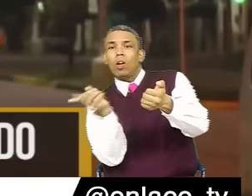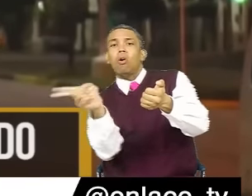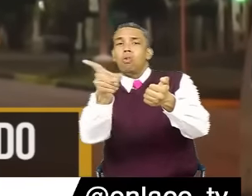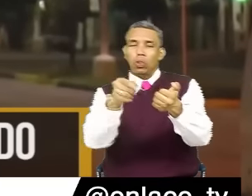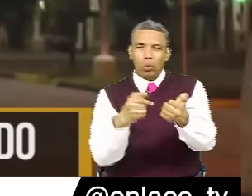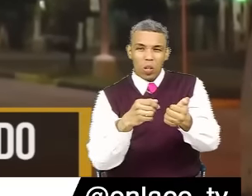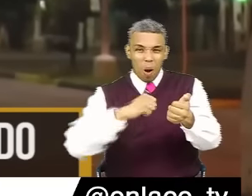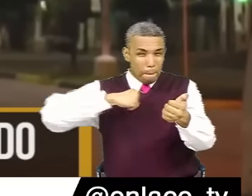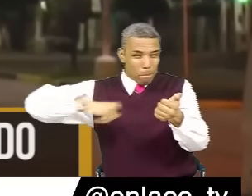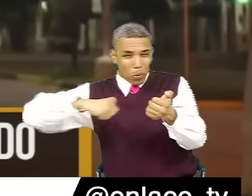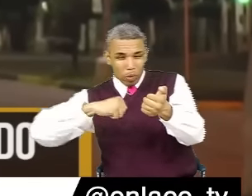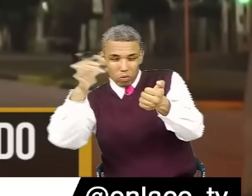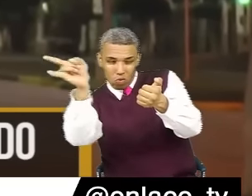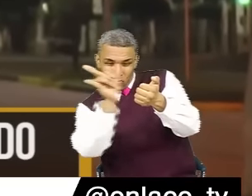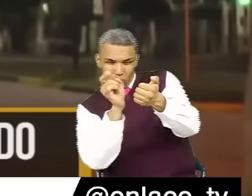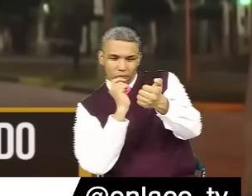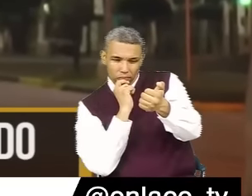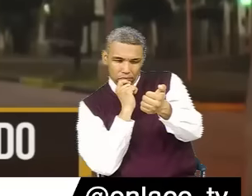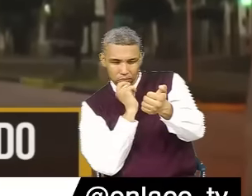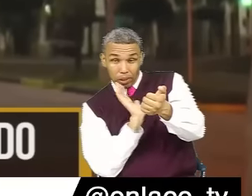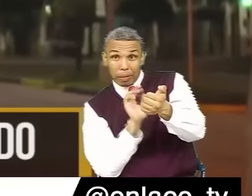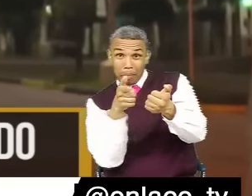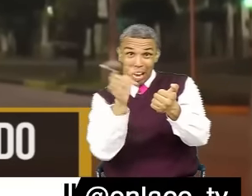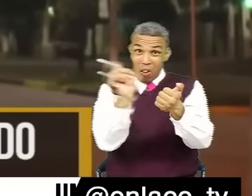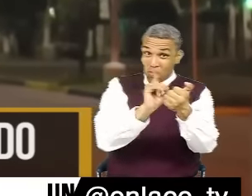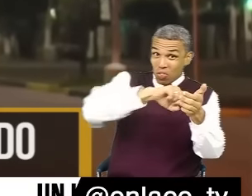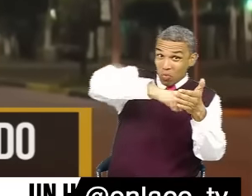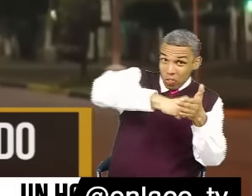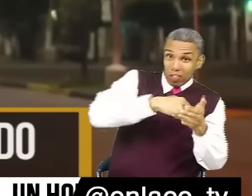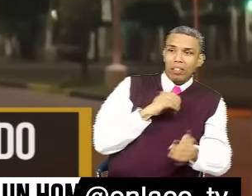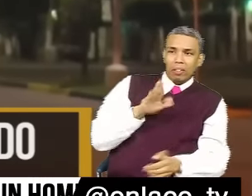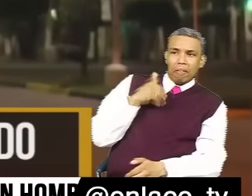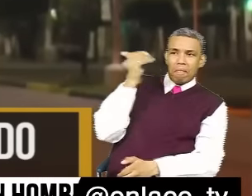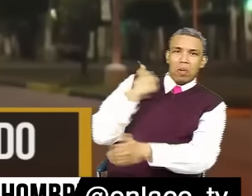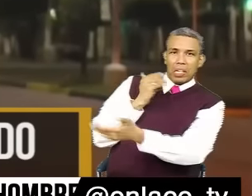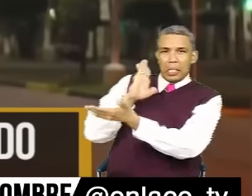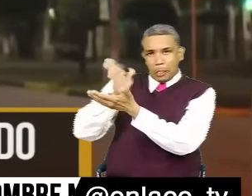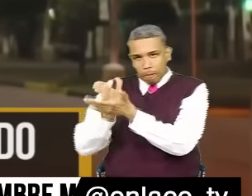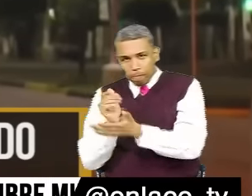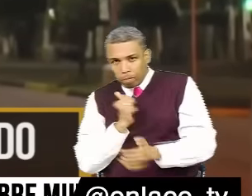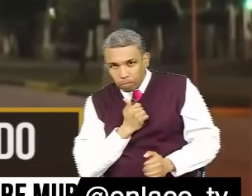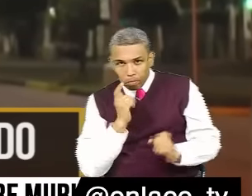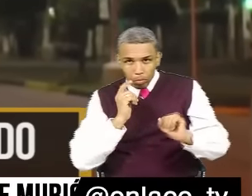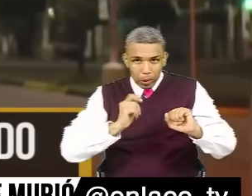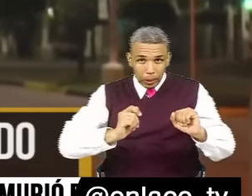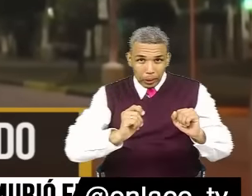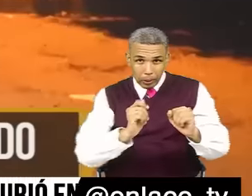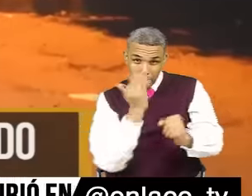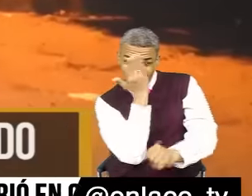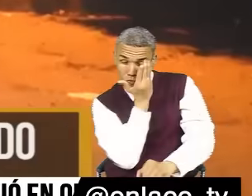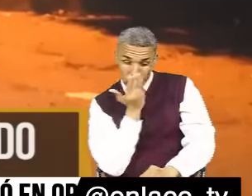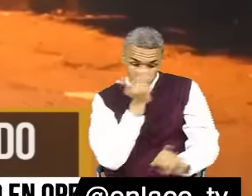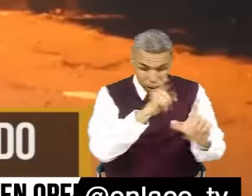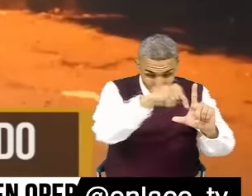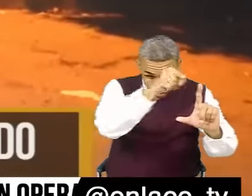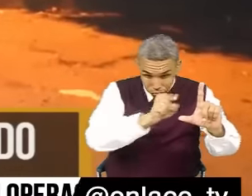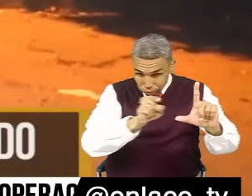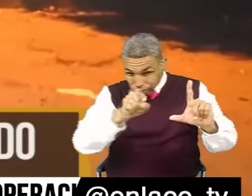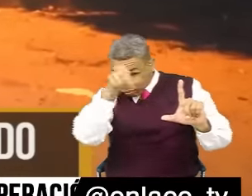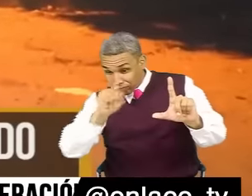y posteriormente se hará un informe técnico, se emitirá un informe técnico, el cual se le entregará a las autoridades